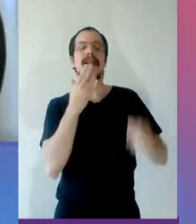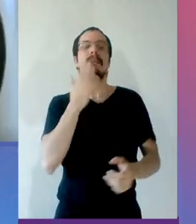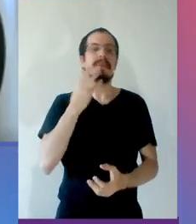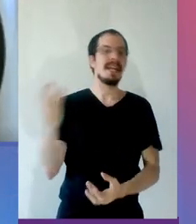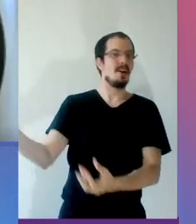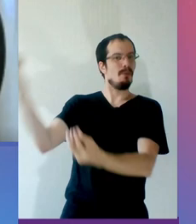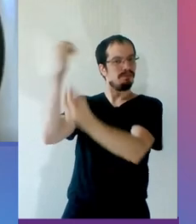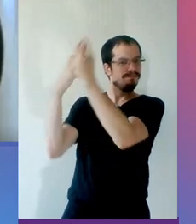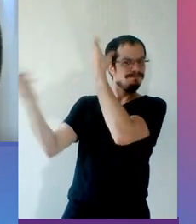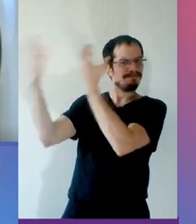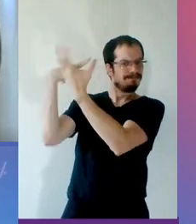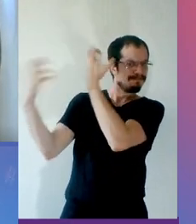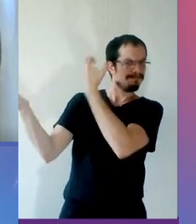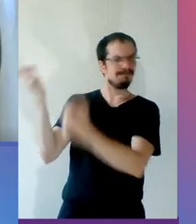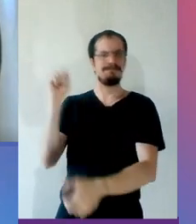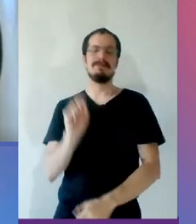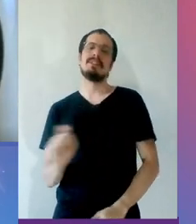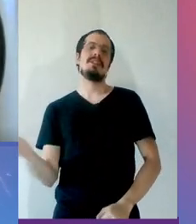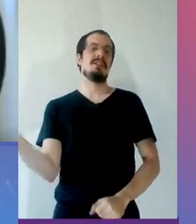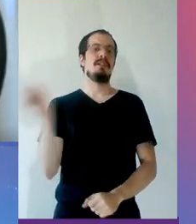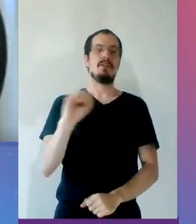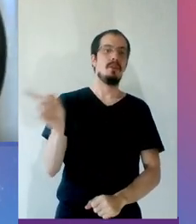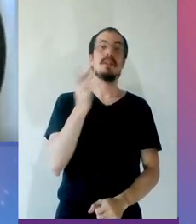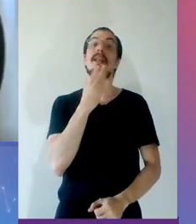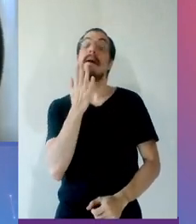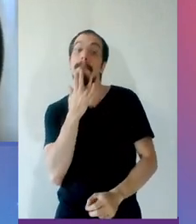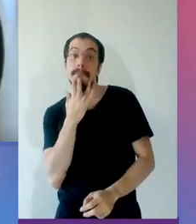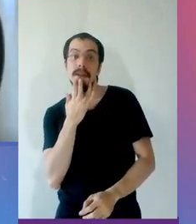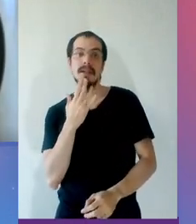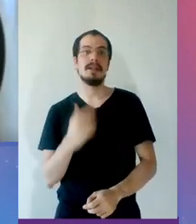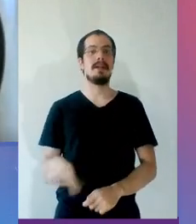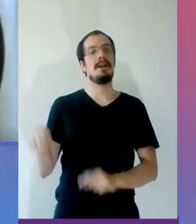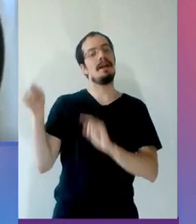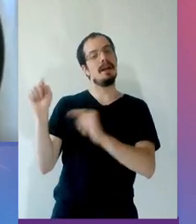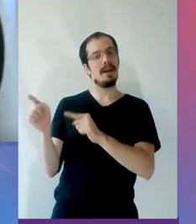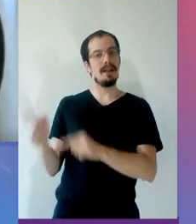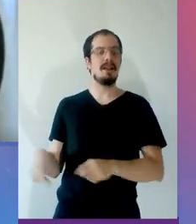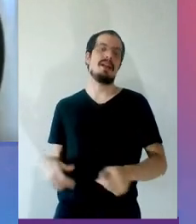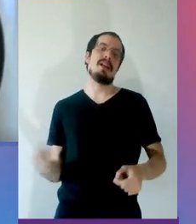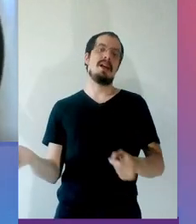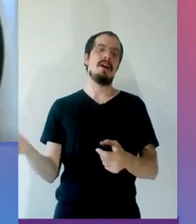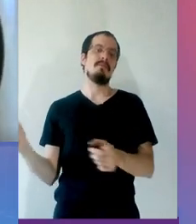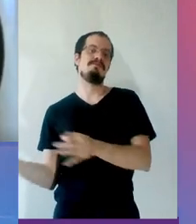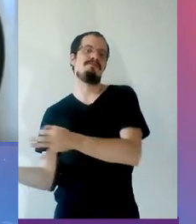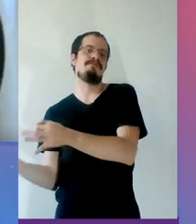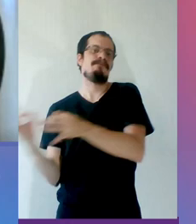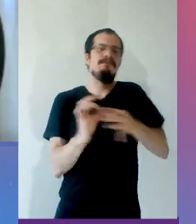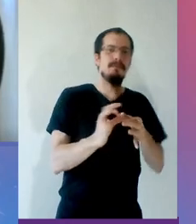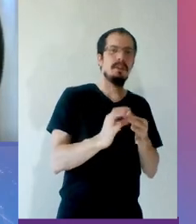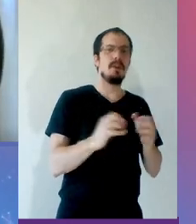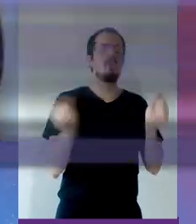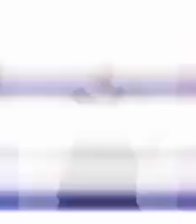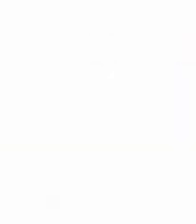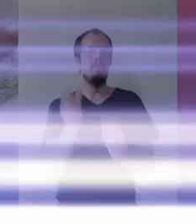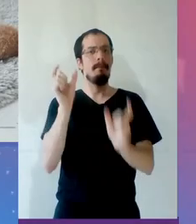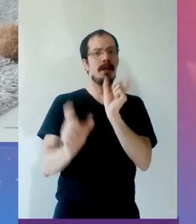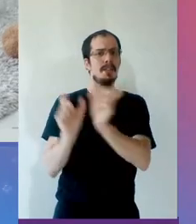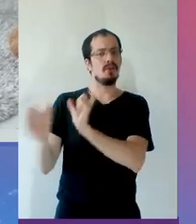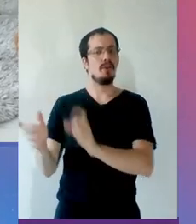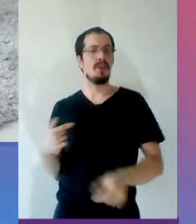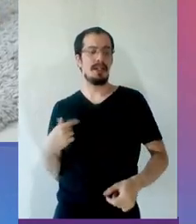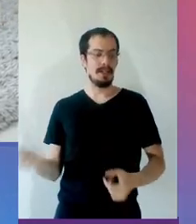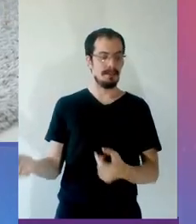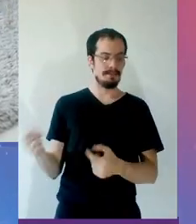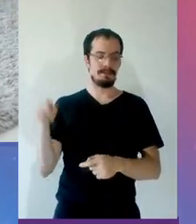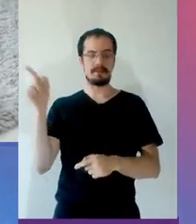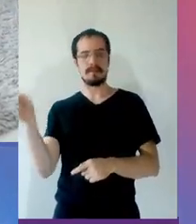en la capacidad de aprender o de conectarse con otros, sino que también en una mayor proporción de personas que, de acuerdo a lo que